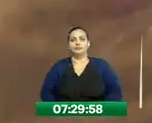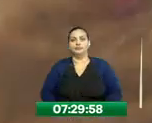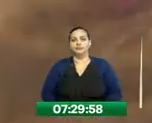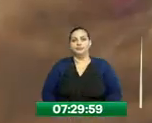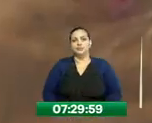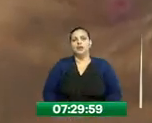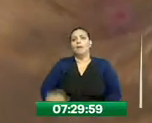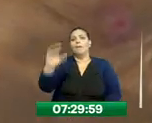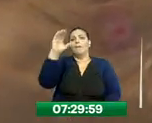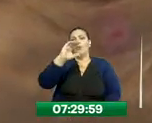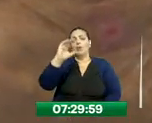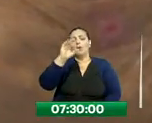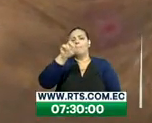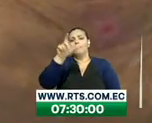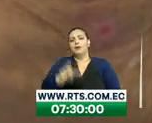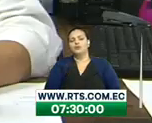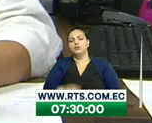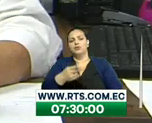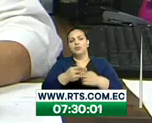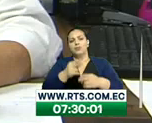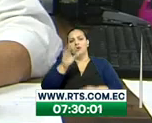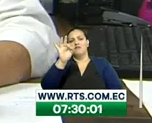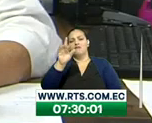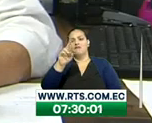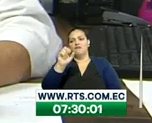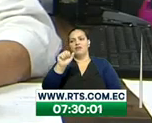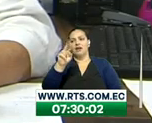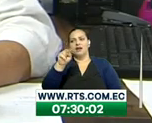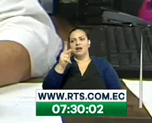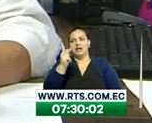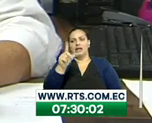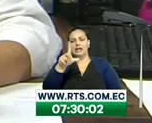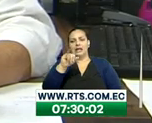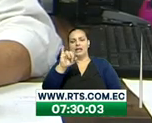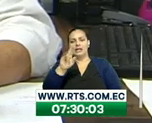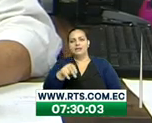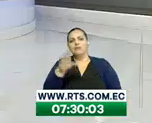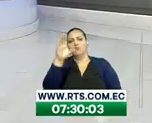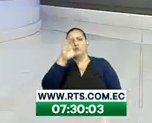datos importantes que le ha llegado hace pocas horas, informó Charlie Pisa.